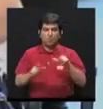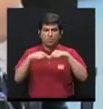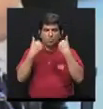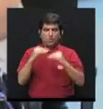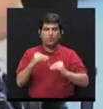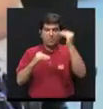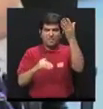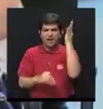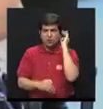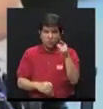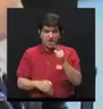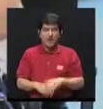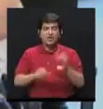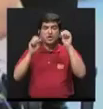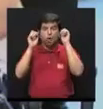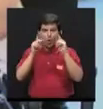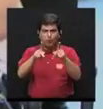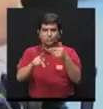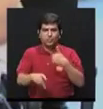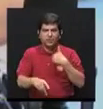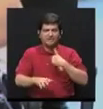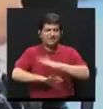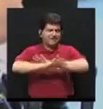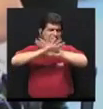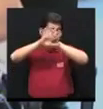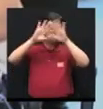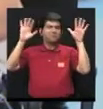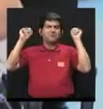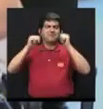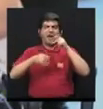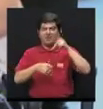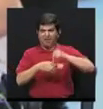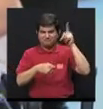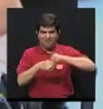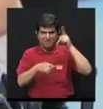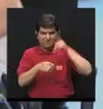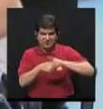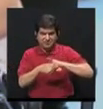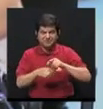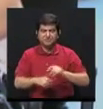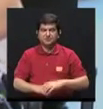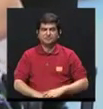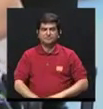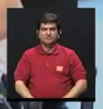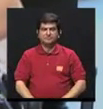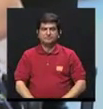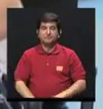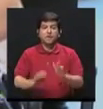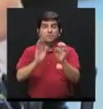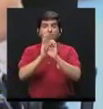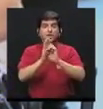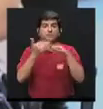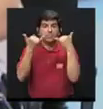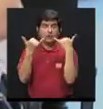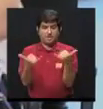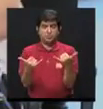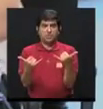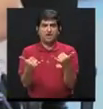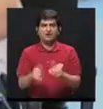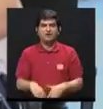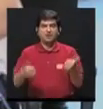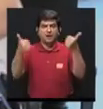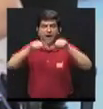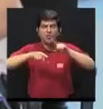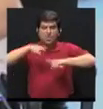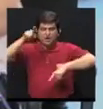un canal muy claro de participación, digamos así. Y, por ejemplo, en este momento el Convenio de Diversidad